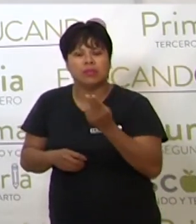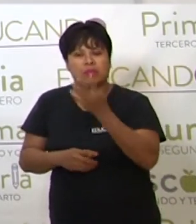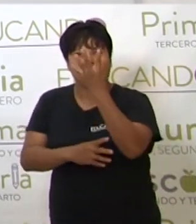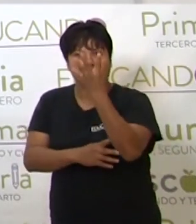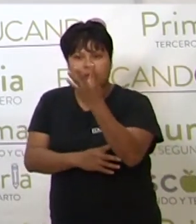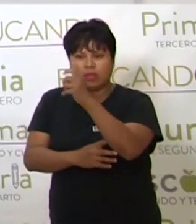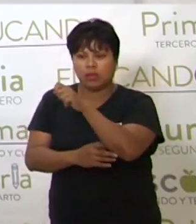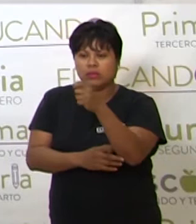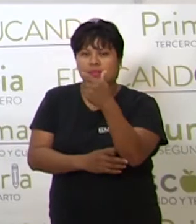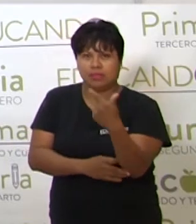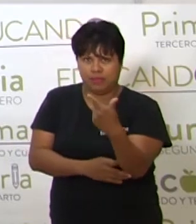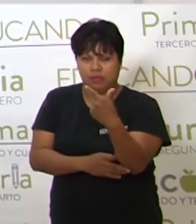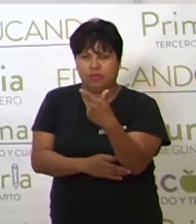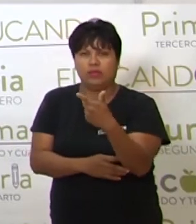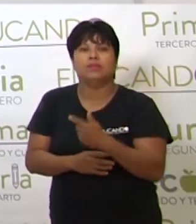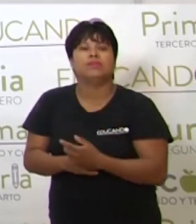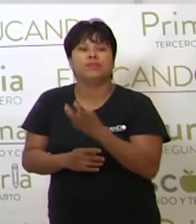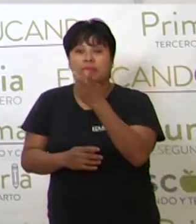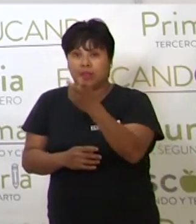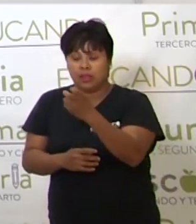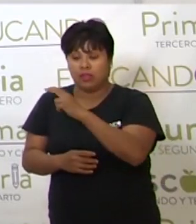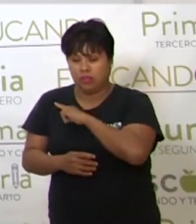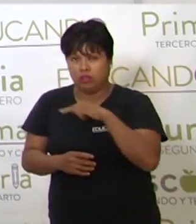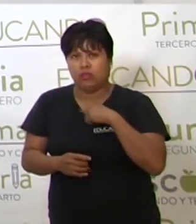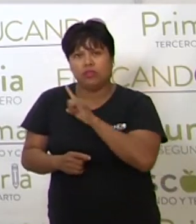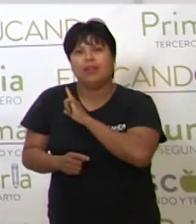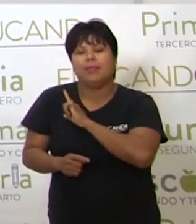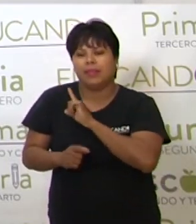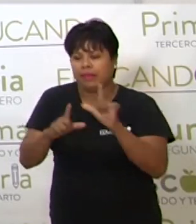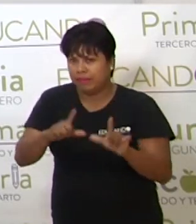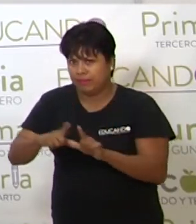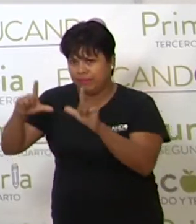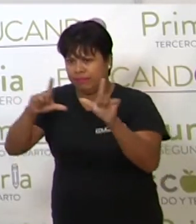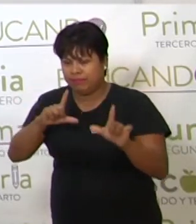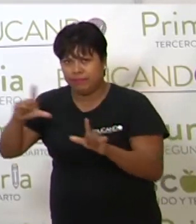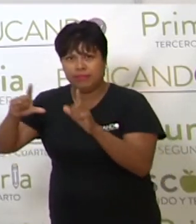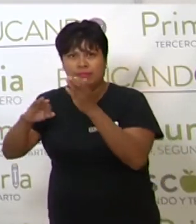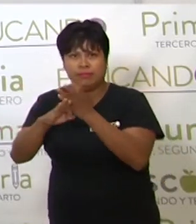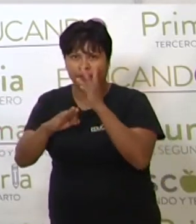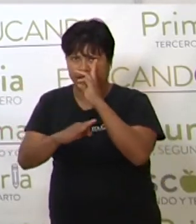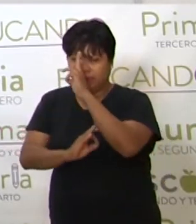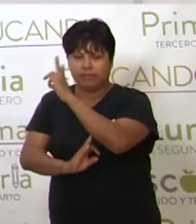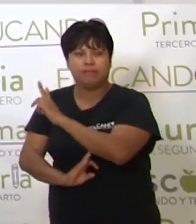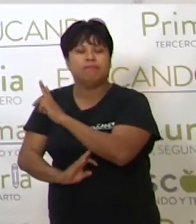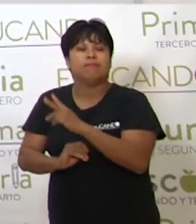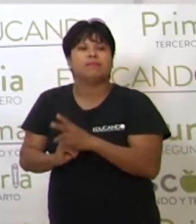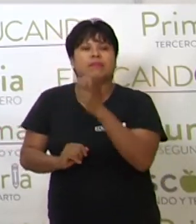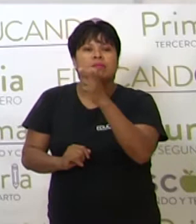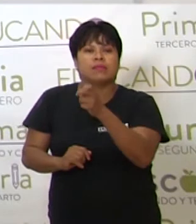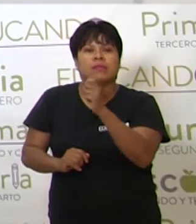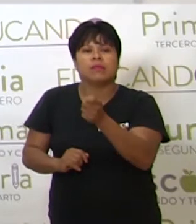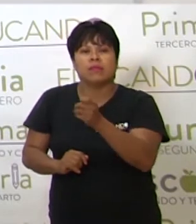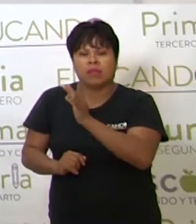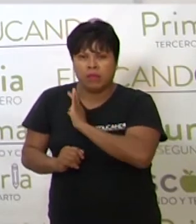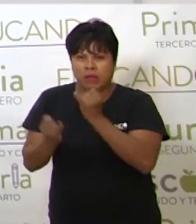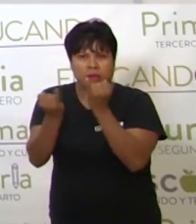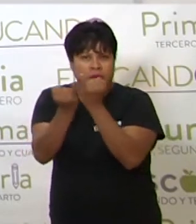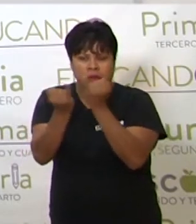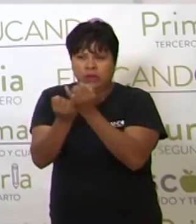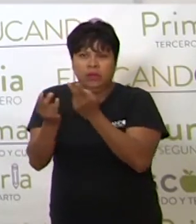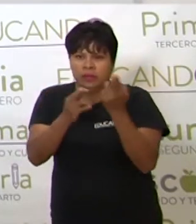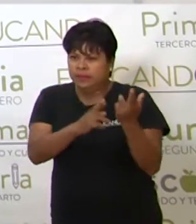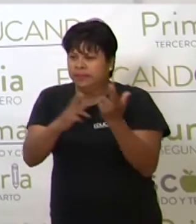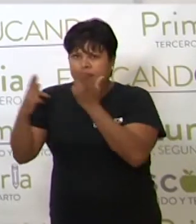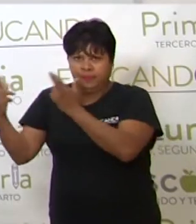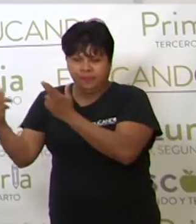séptimos y lo voy a representar con esto con esta figura que tengo acá esto va a representar esto sale